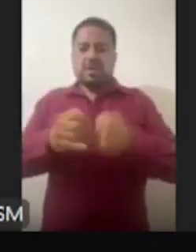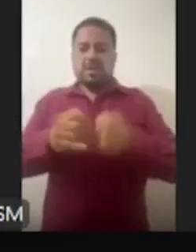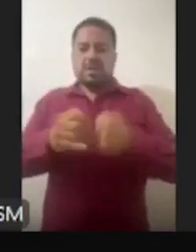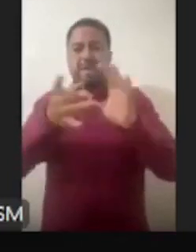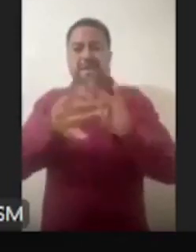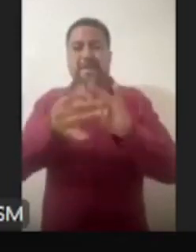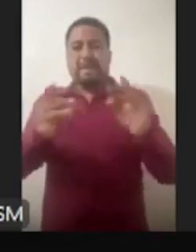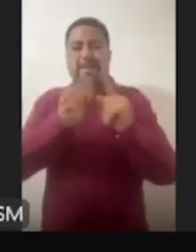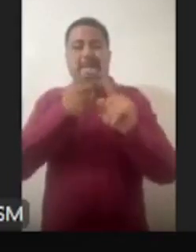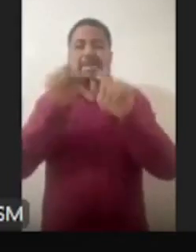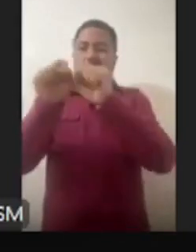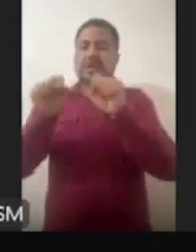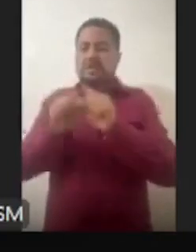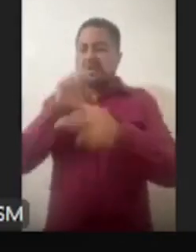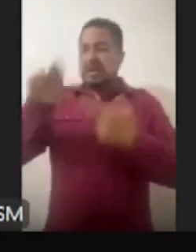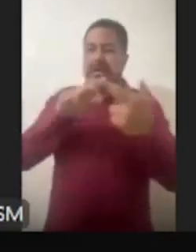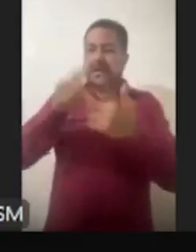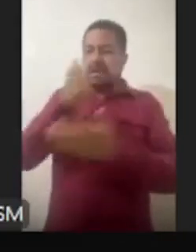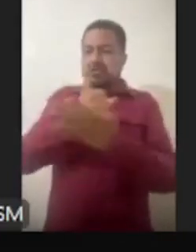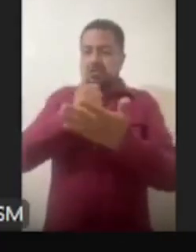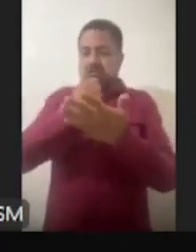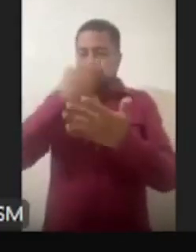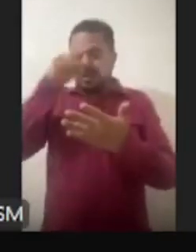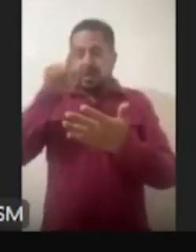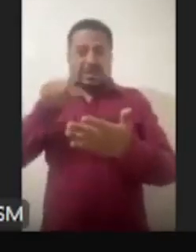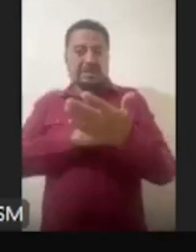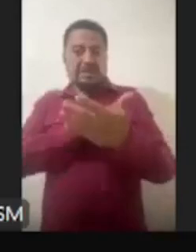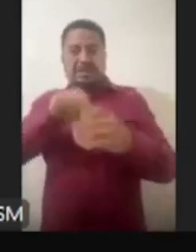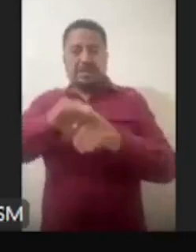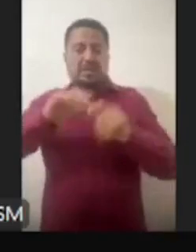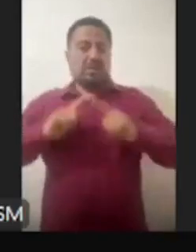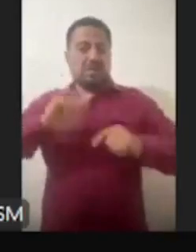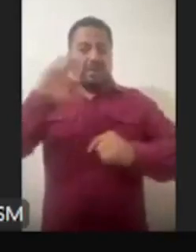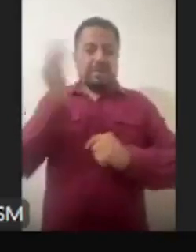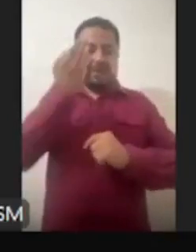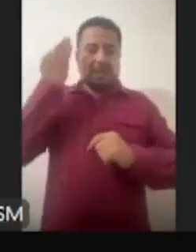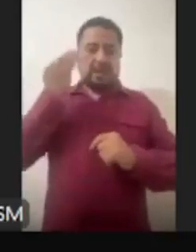Ciudad de México del Tribunal Electoral del Poder Judicial de la Federación, en sesión pública de fecha